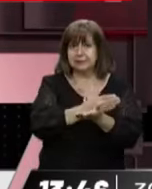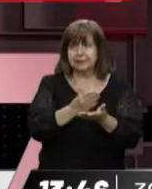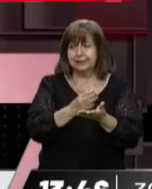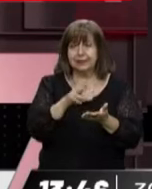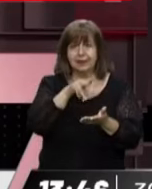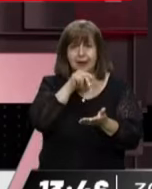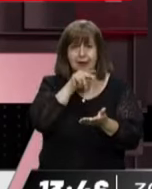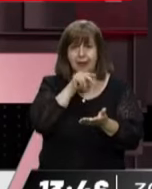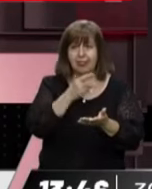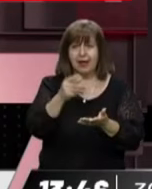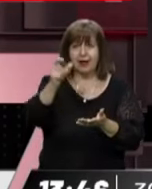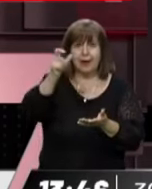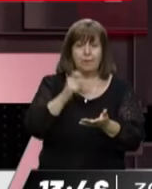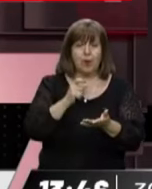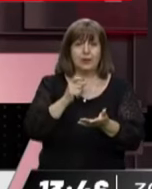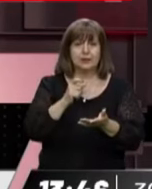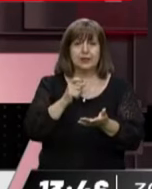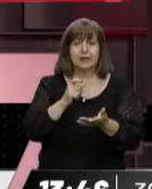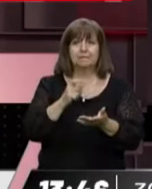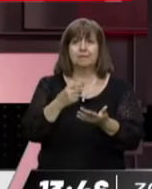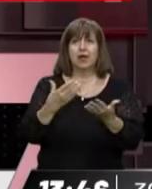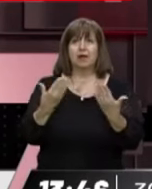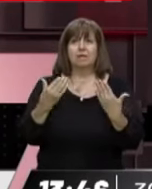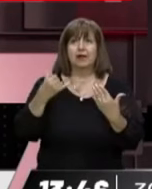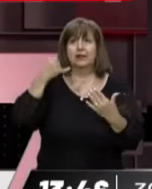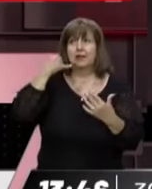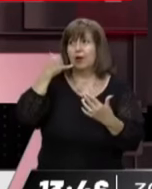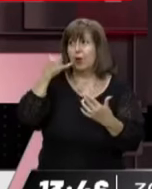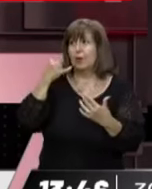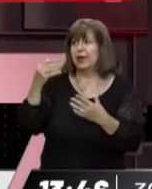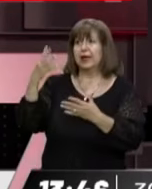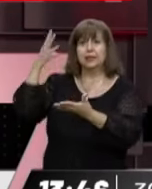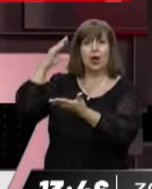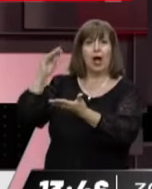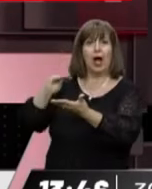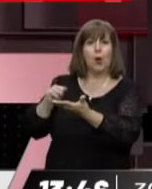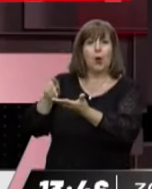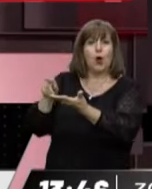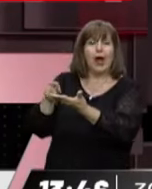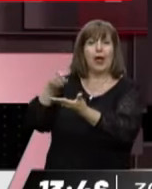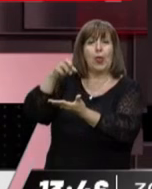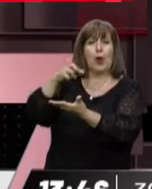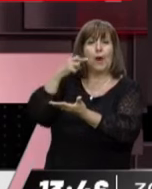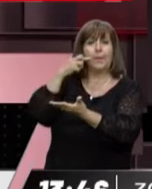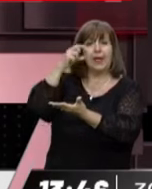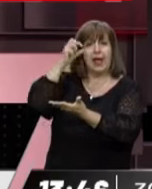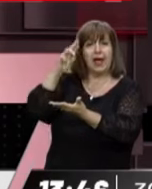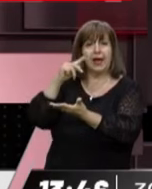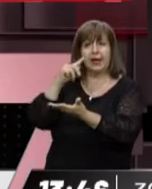nada. Estamos esperando que se comunique Miguel Ángel Pierci a ver qué nos dice.